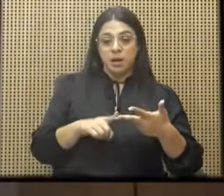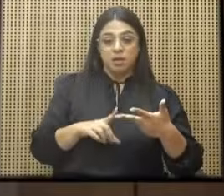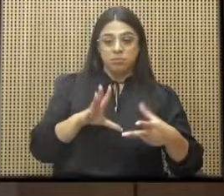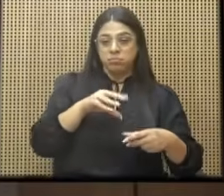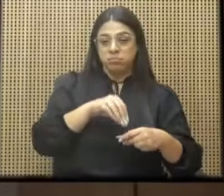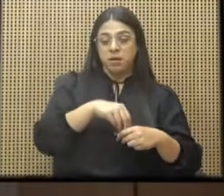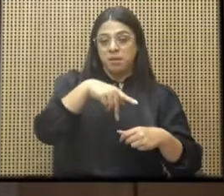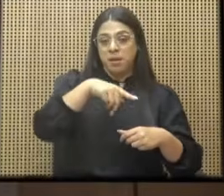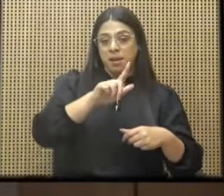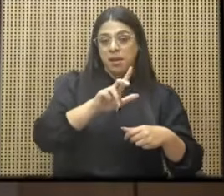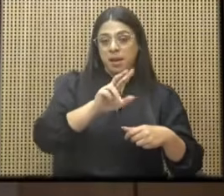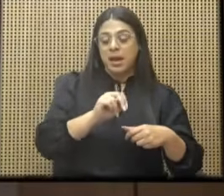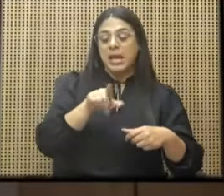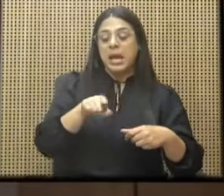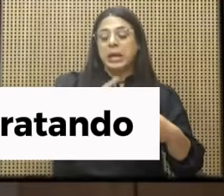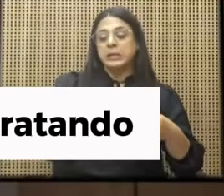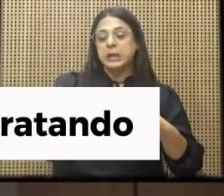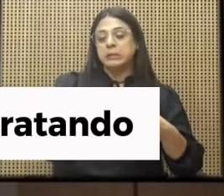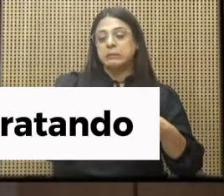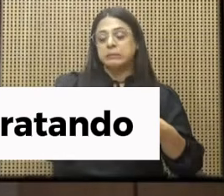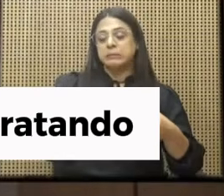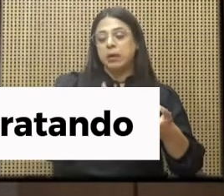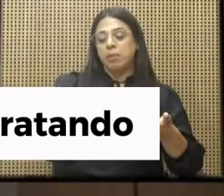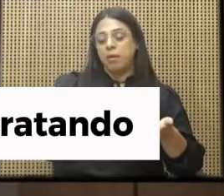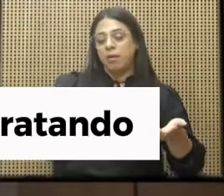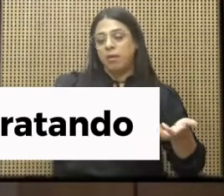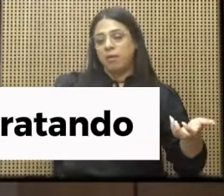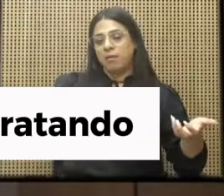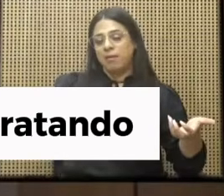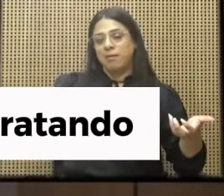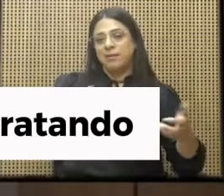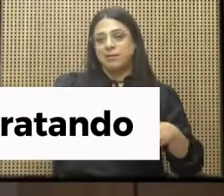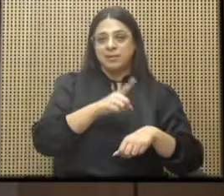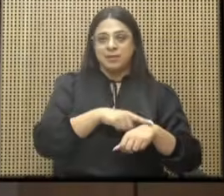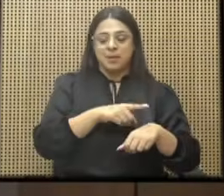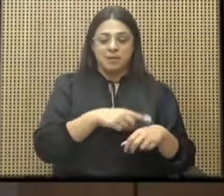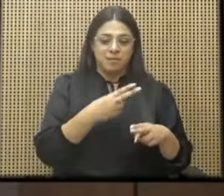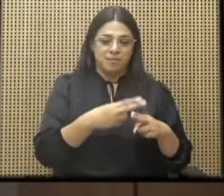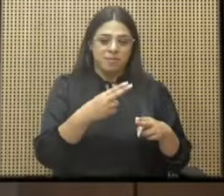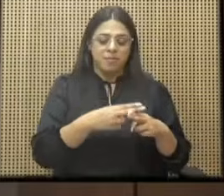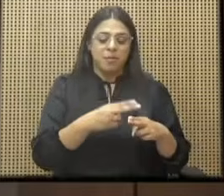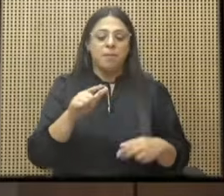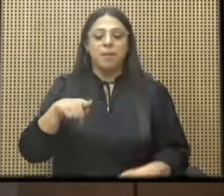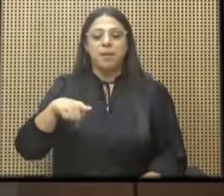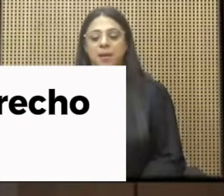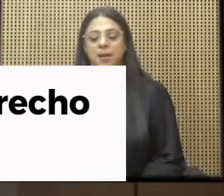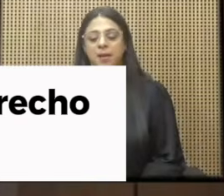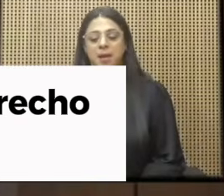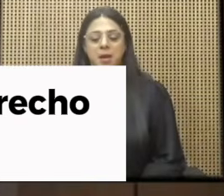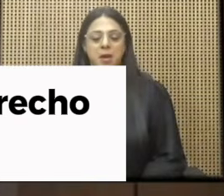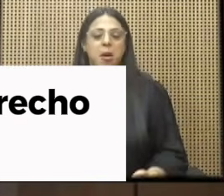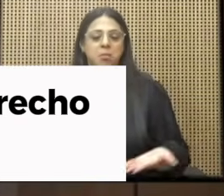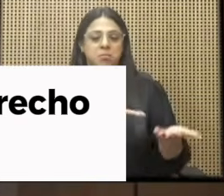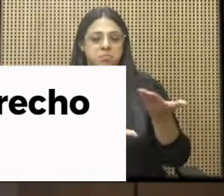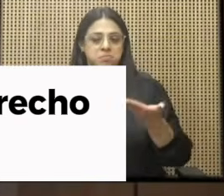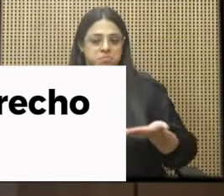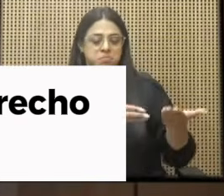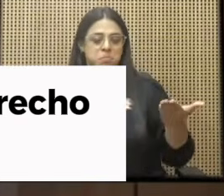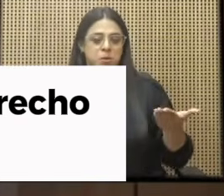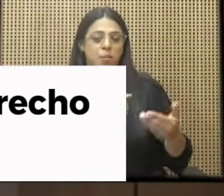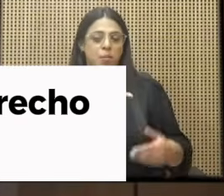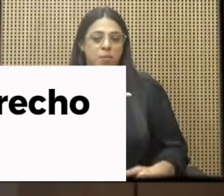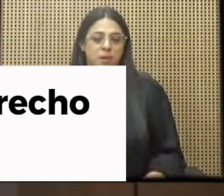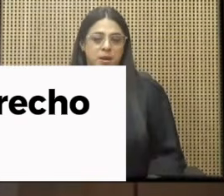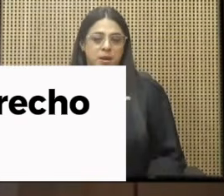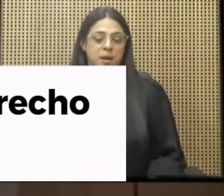separó temporalmente, aunque para los liberacionistas la siguen tratando como si fuera una liberacionista y están en todo